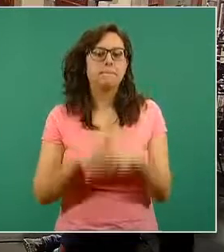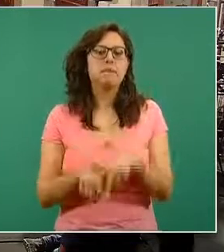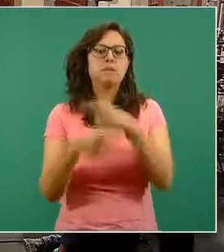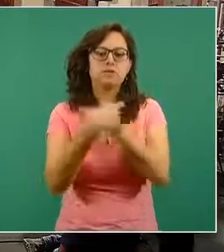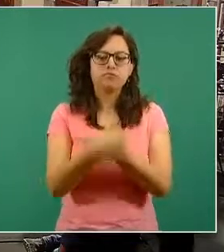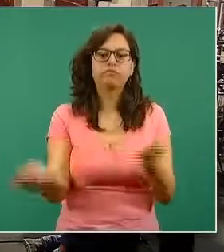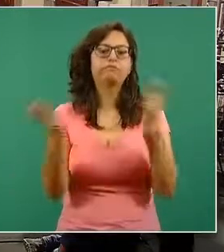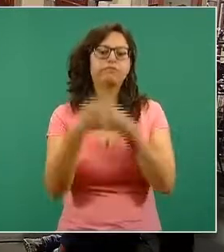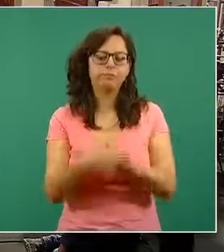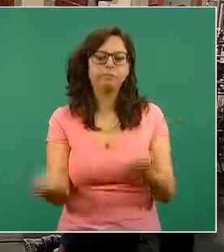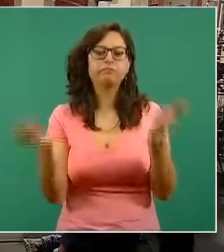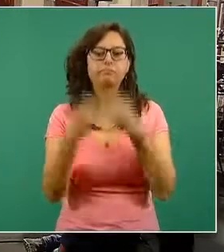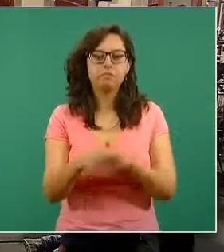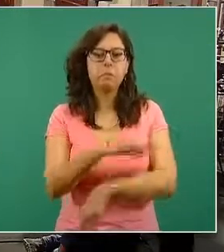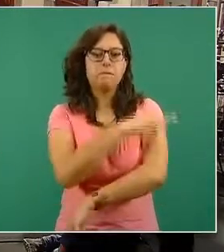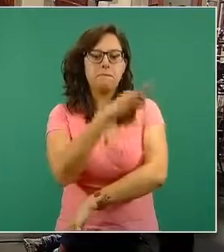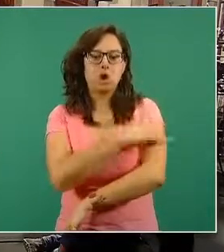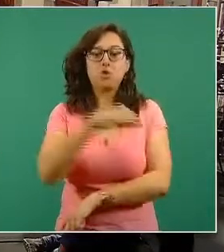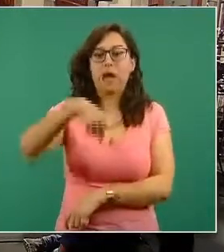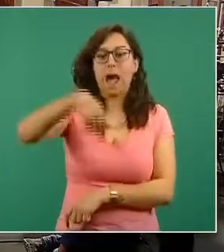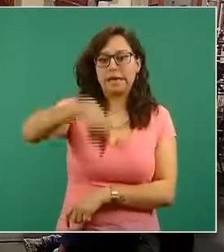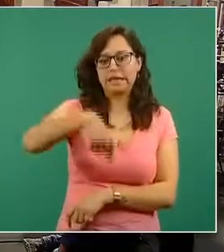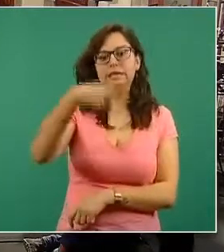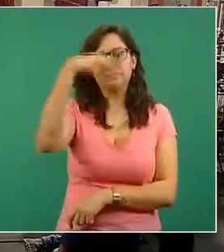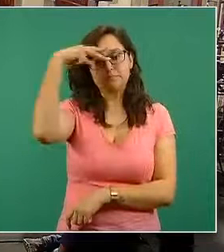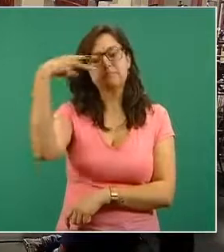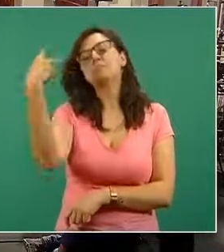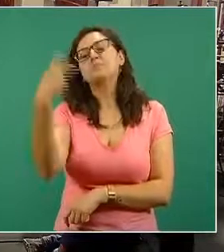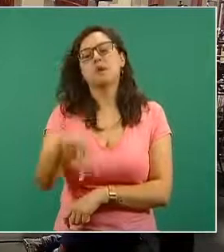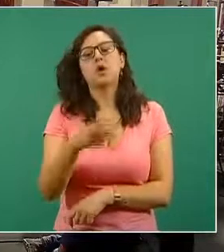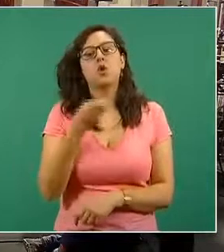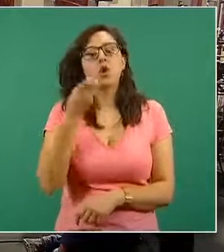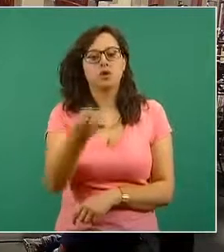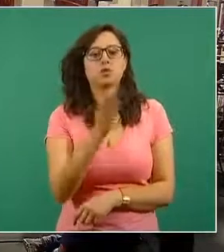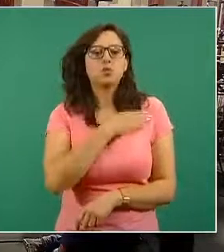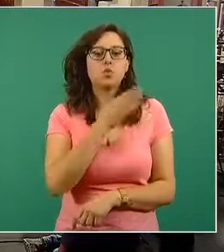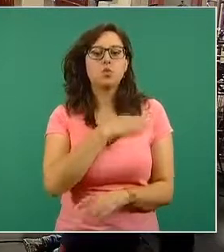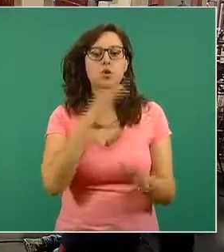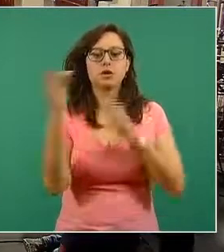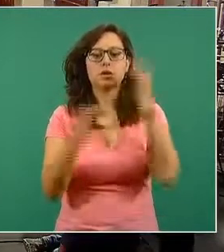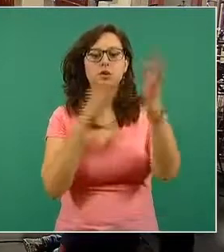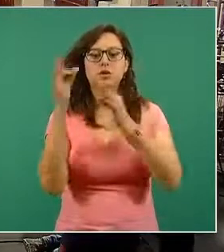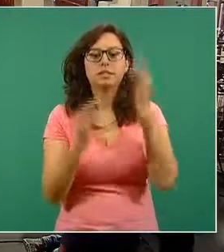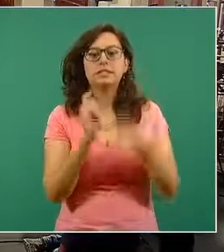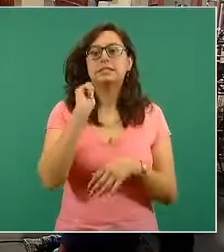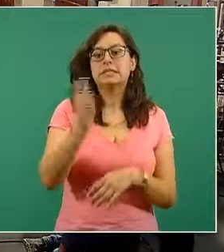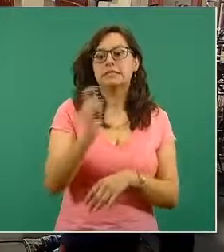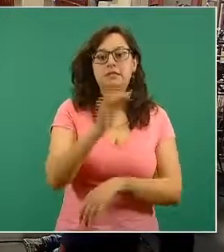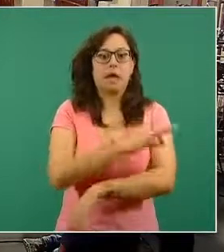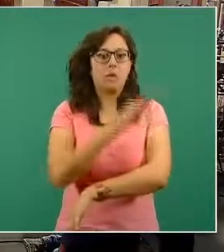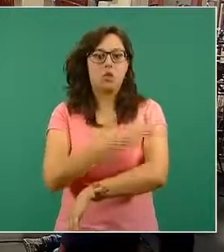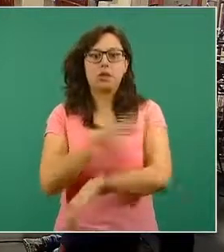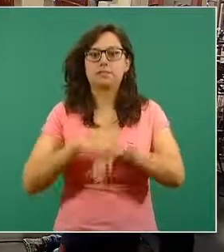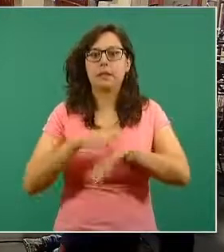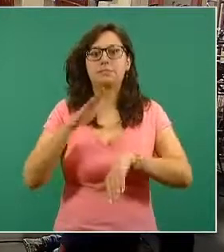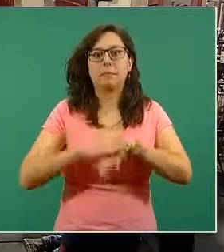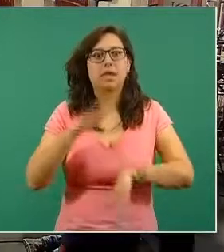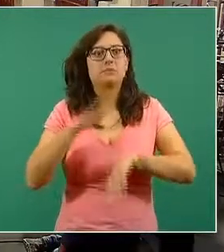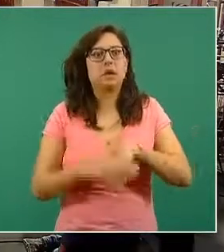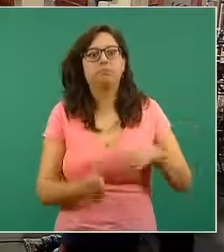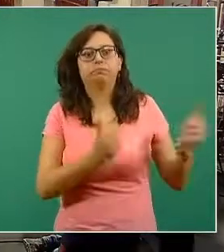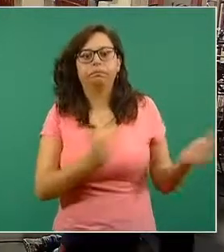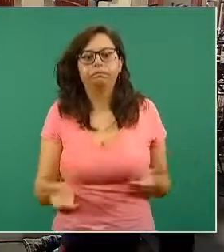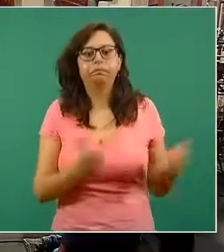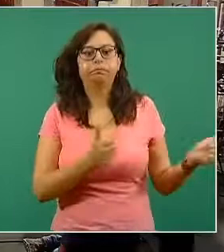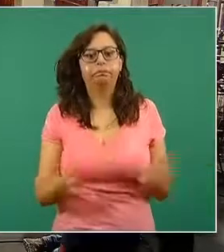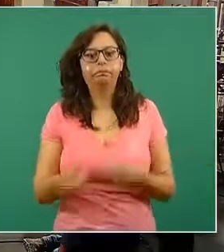directa de estas vacunas ya envasadas en México, cosa que el flujo va a ser mucho más importante. También estamos